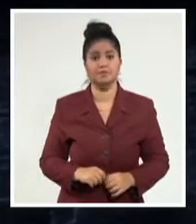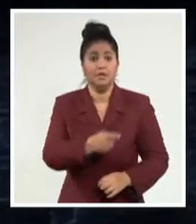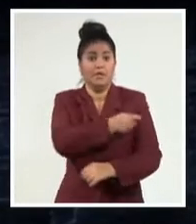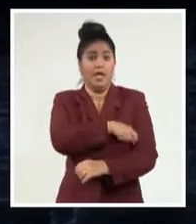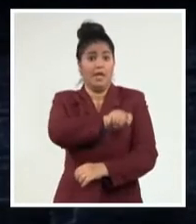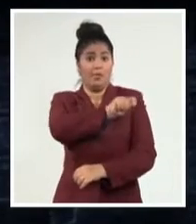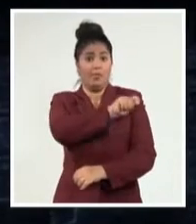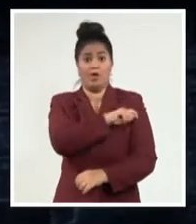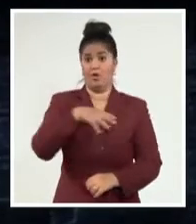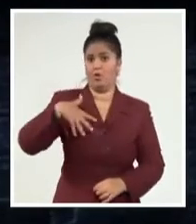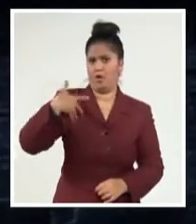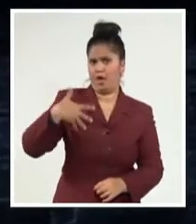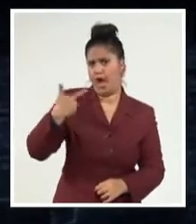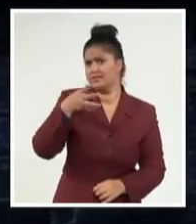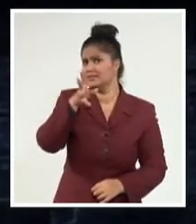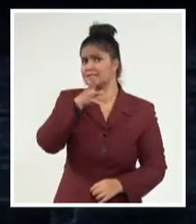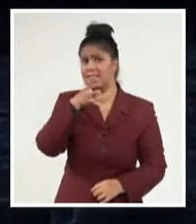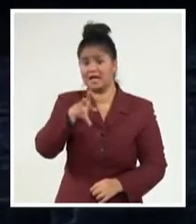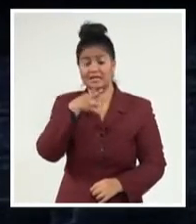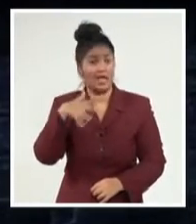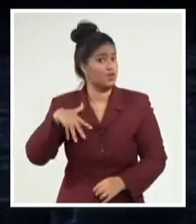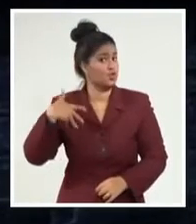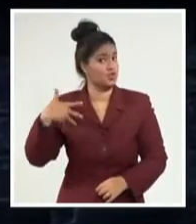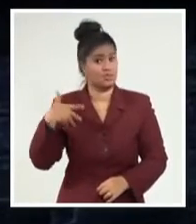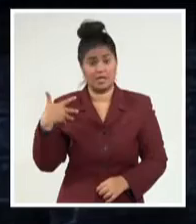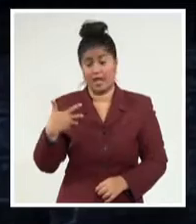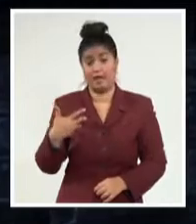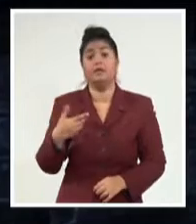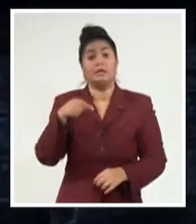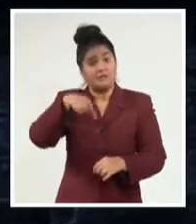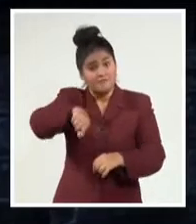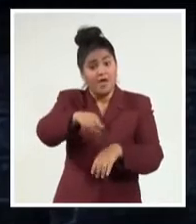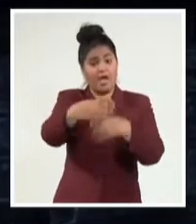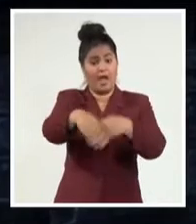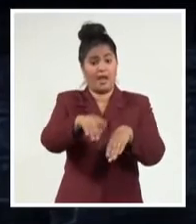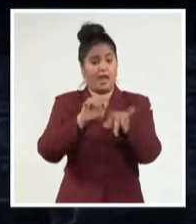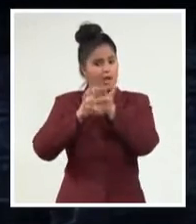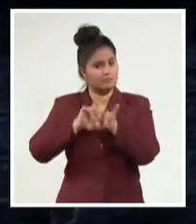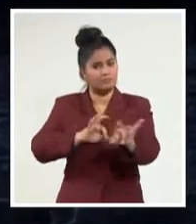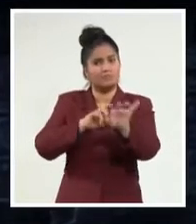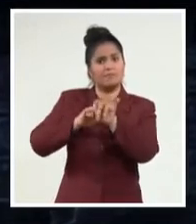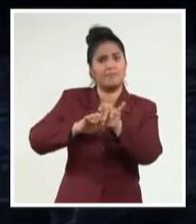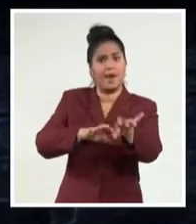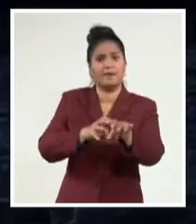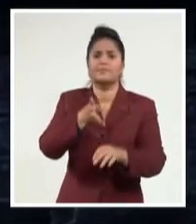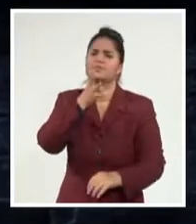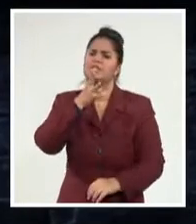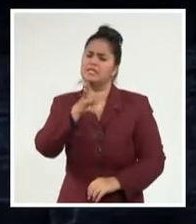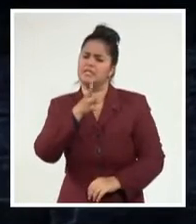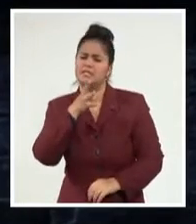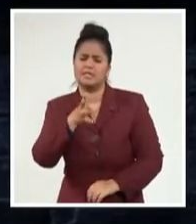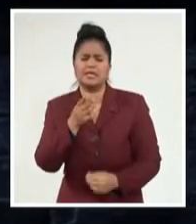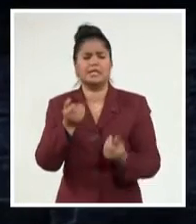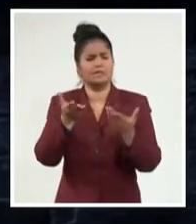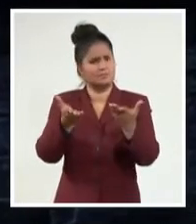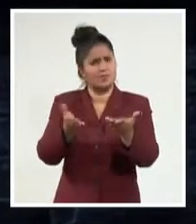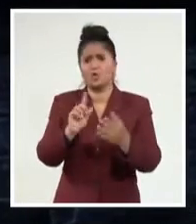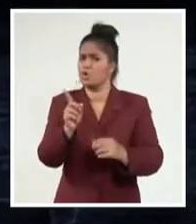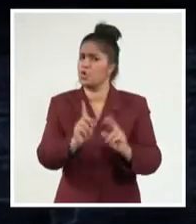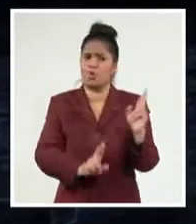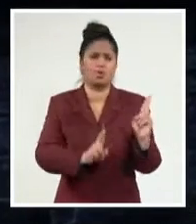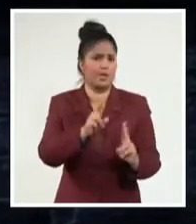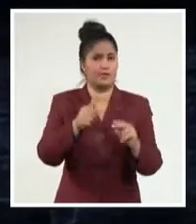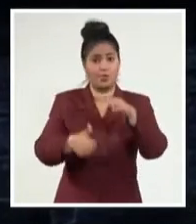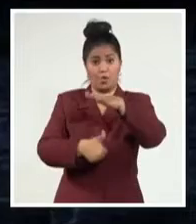tienen que hacer política con muchos de ellos y jugar un dominó que se le tranca continuamente, porque quiere tener una base ancha, dígase